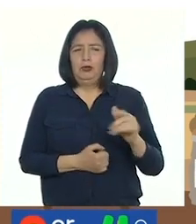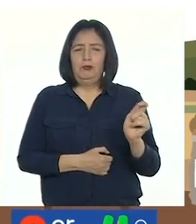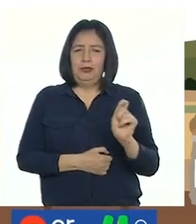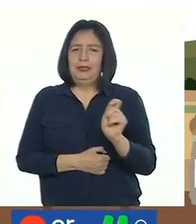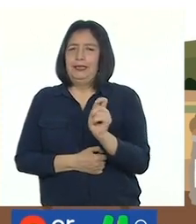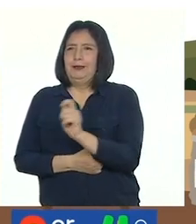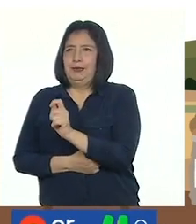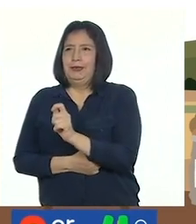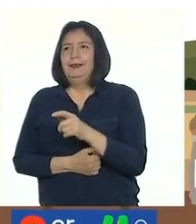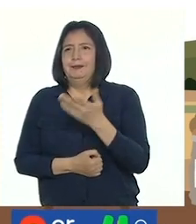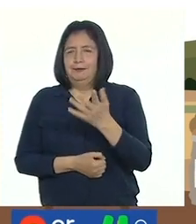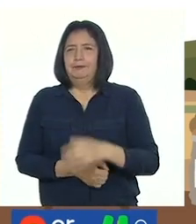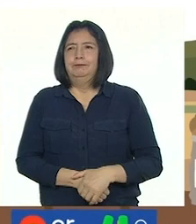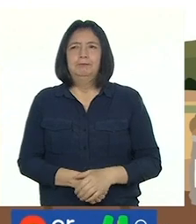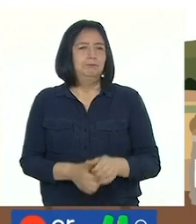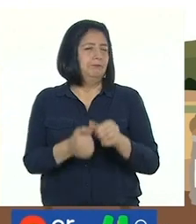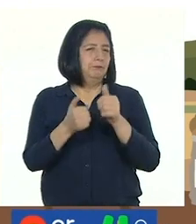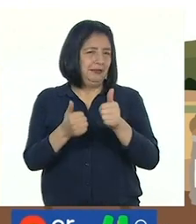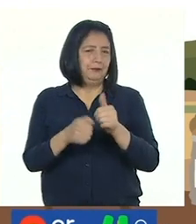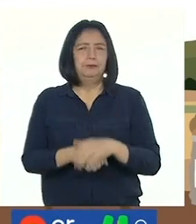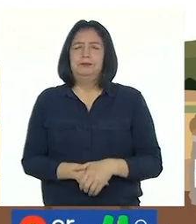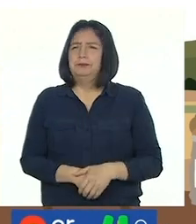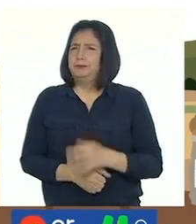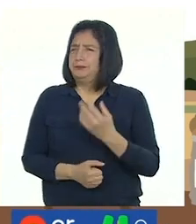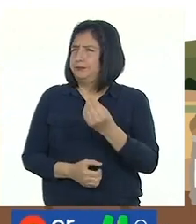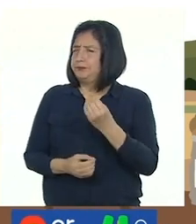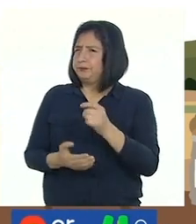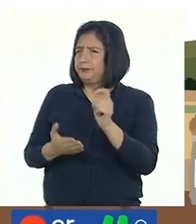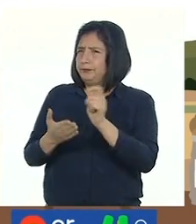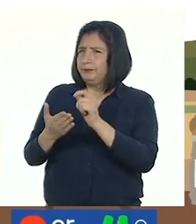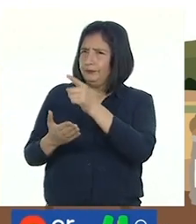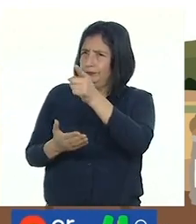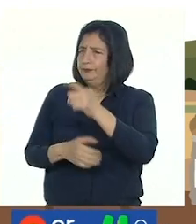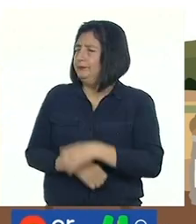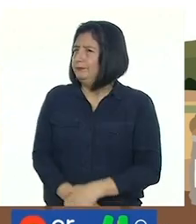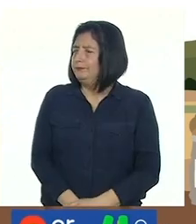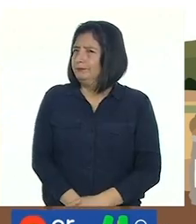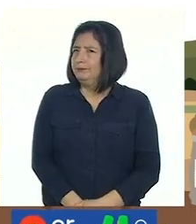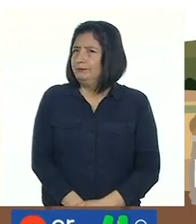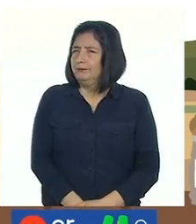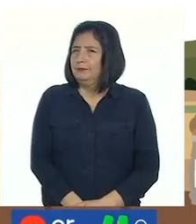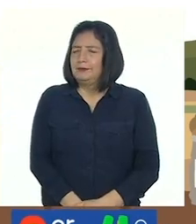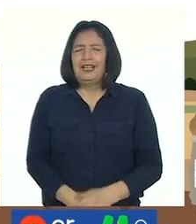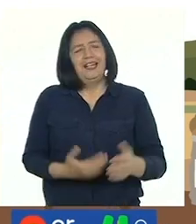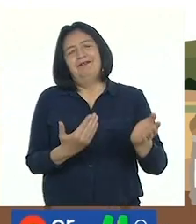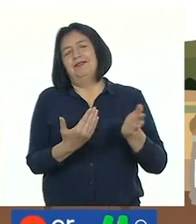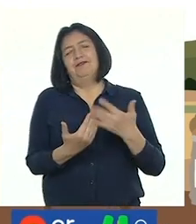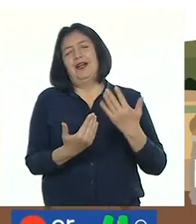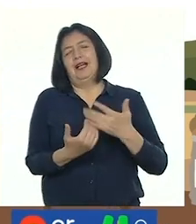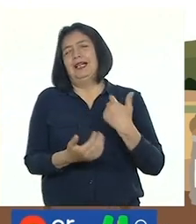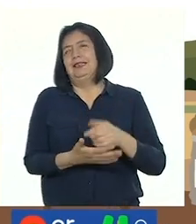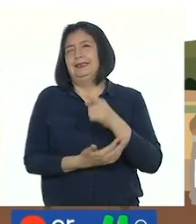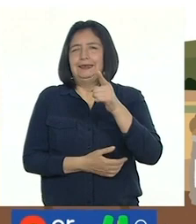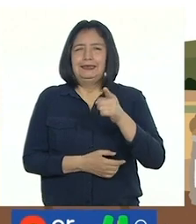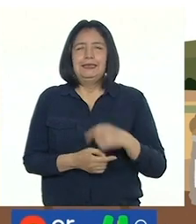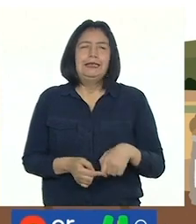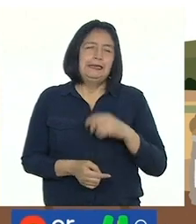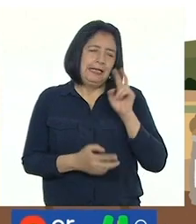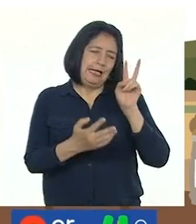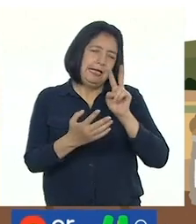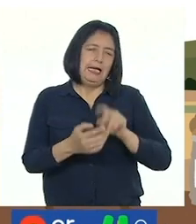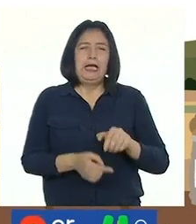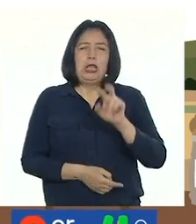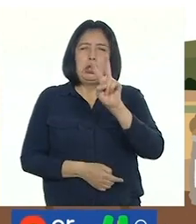escribo con palabras. Bien, ¿y cómo se escribirán estas fracciones? ¡Qué fácil! La fracción se